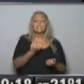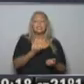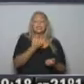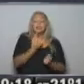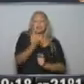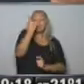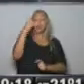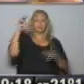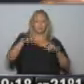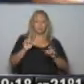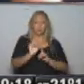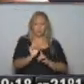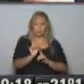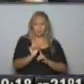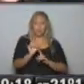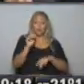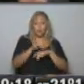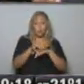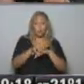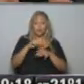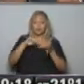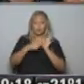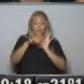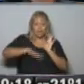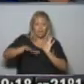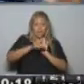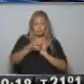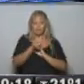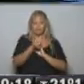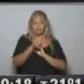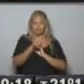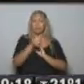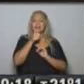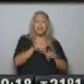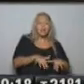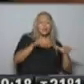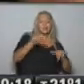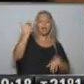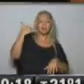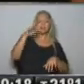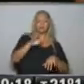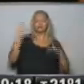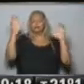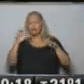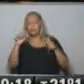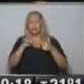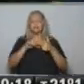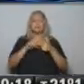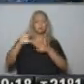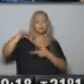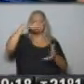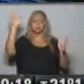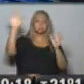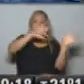primera vez en que desgracias de este tipo en la Ciudad de Buenos Aires, ya sea desde inundaciones anteriores, tormentas tipo ciclones